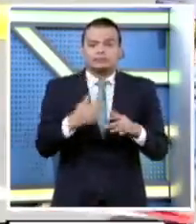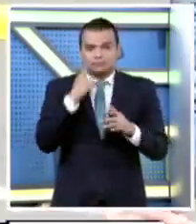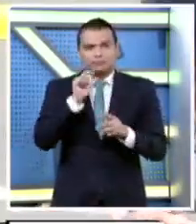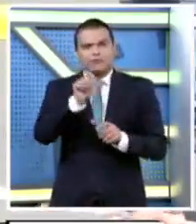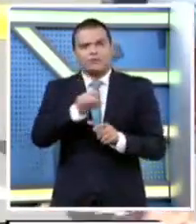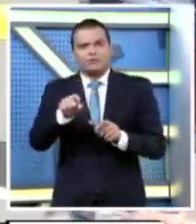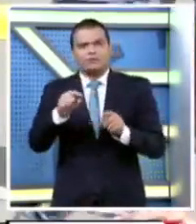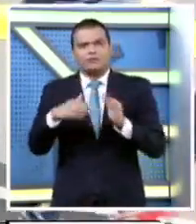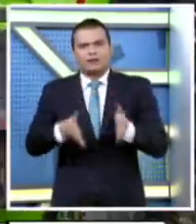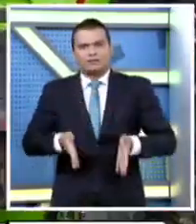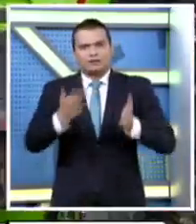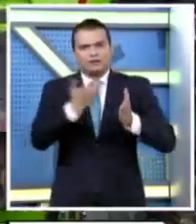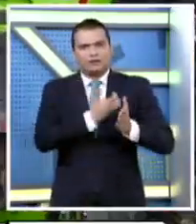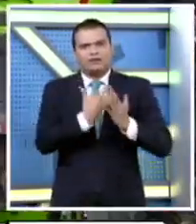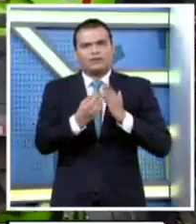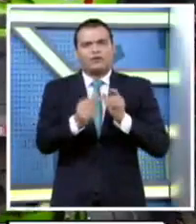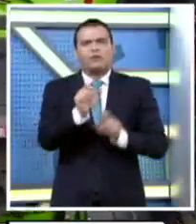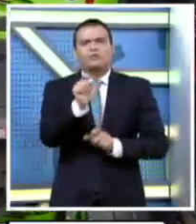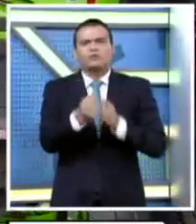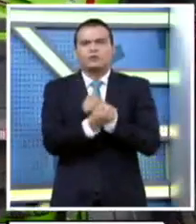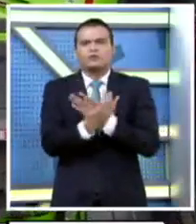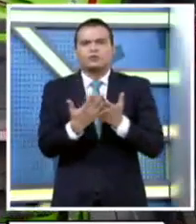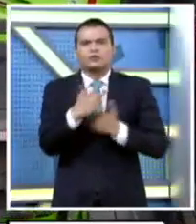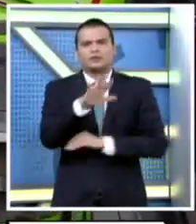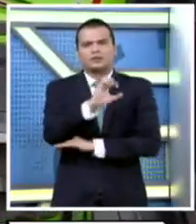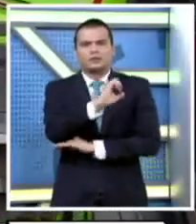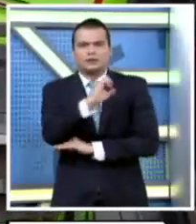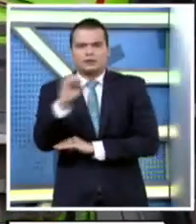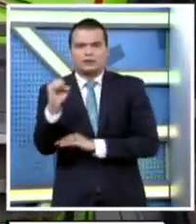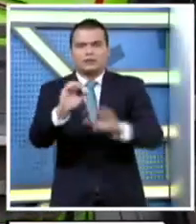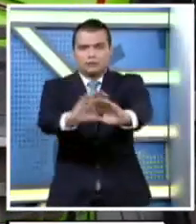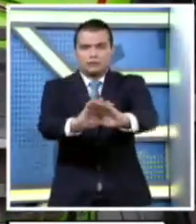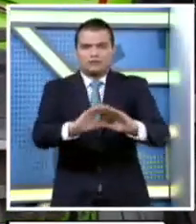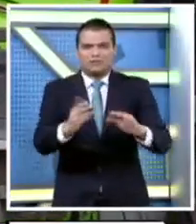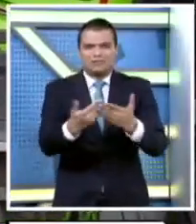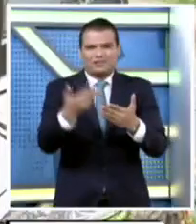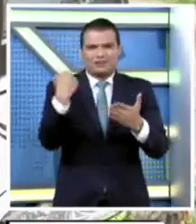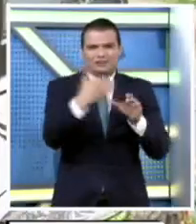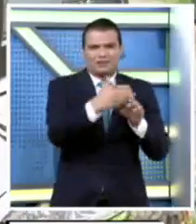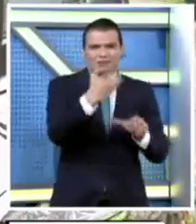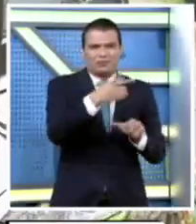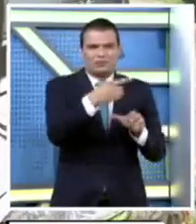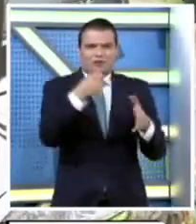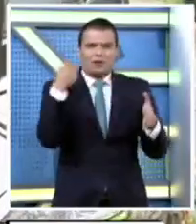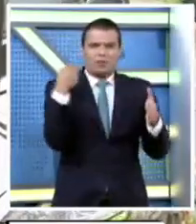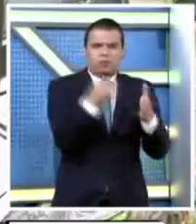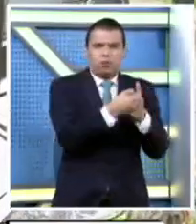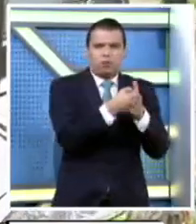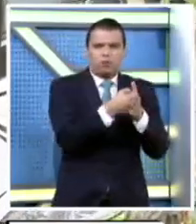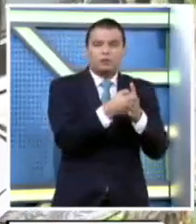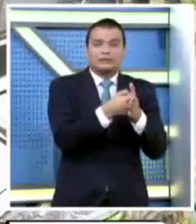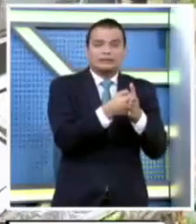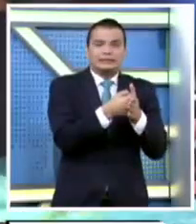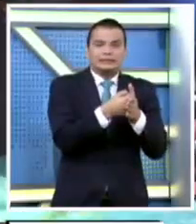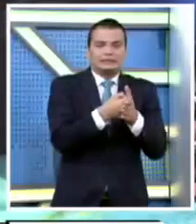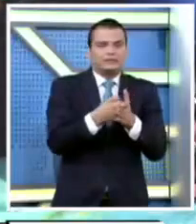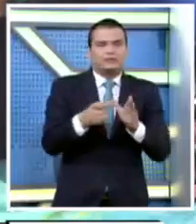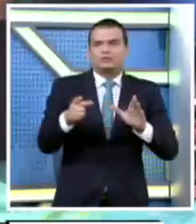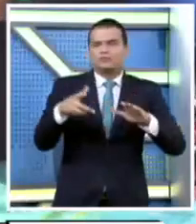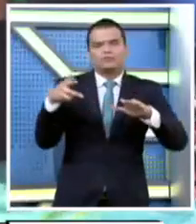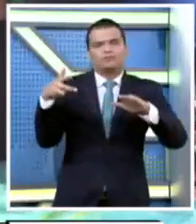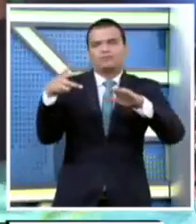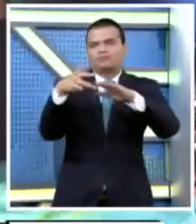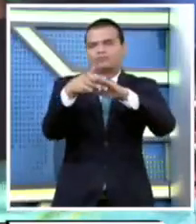las afueras del CAMP se sigue agudizando, y es que tras el accidente de tránsito en el que uno de sus connacionales perdió la vida, por ahora se suspende el